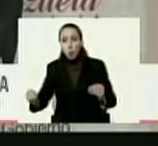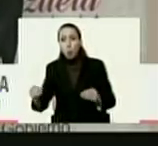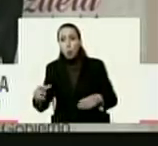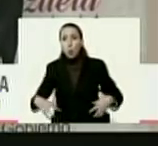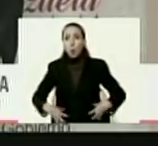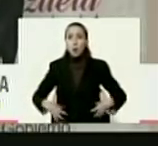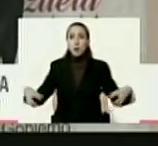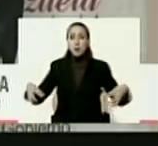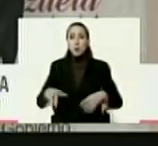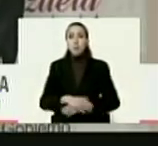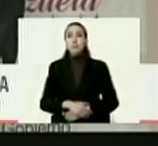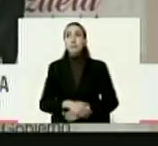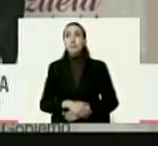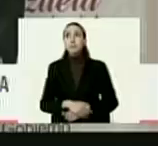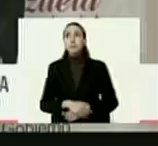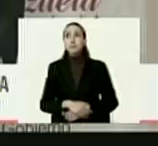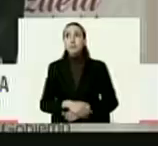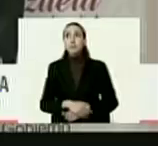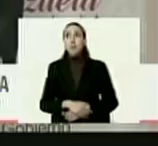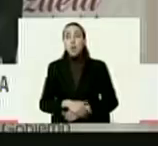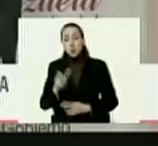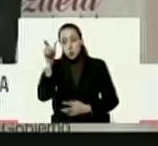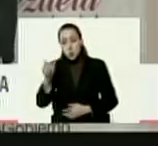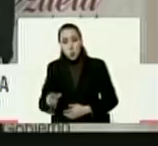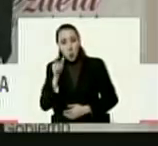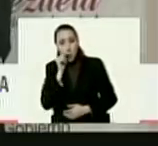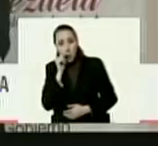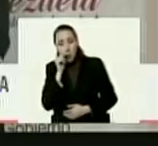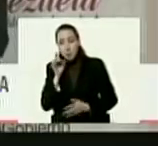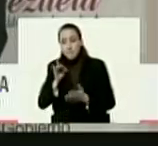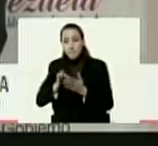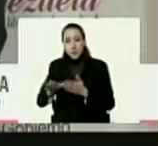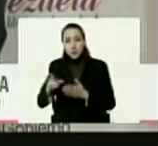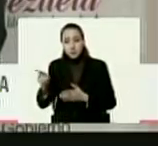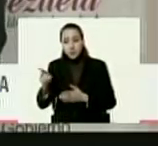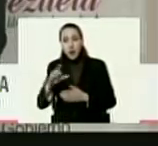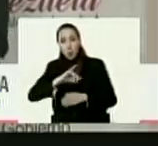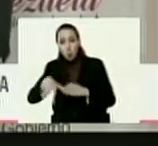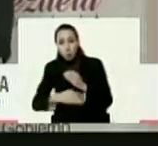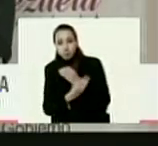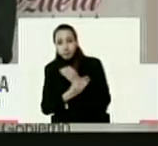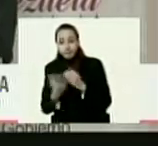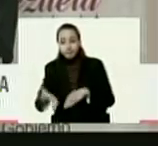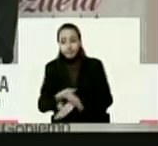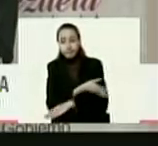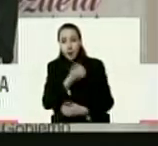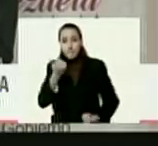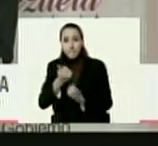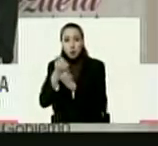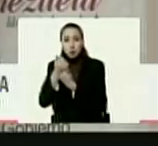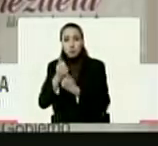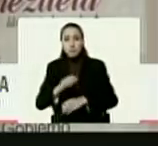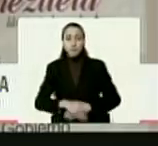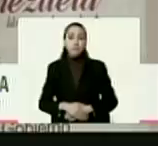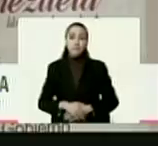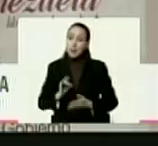destituido por el señor Juan Guaidó. Destituido de un cargo inexistente, pero destituido al